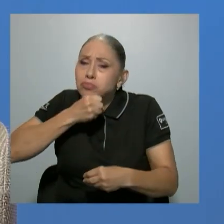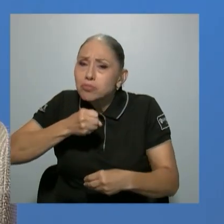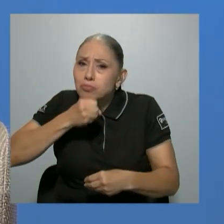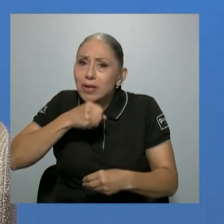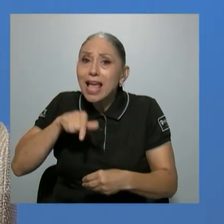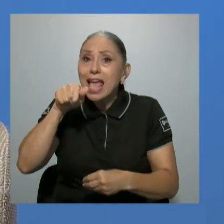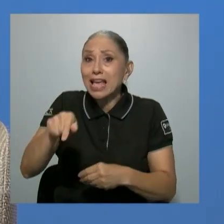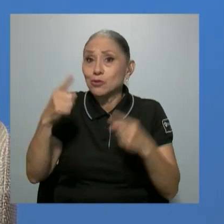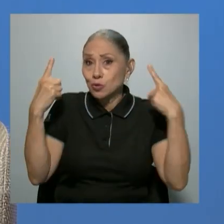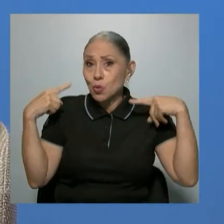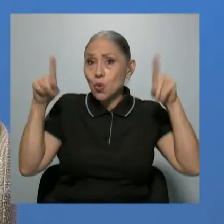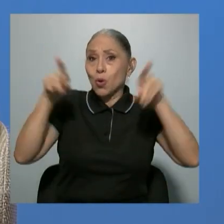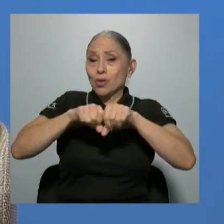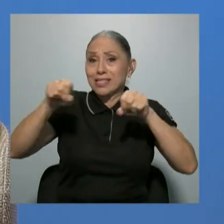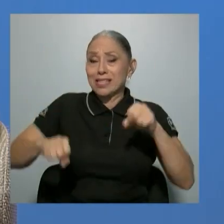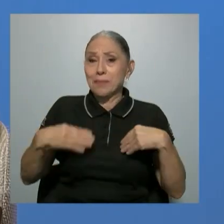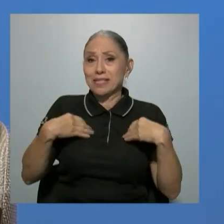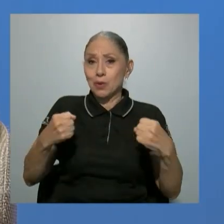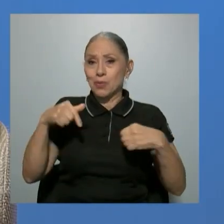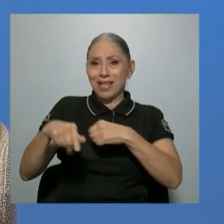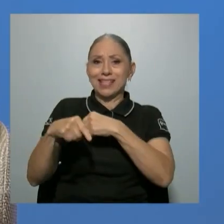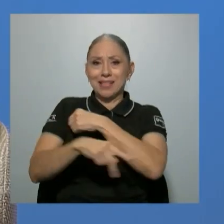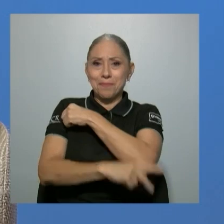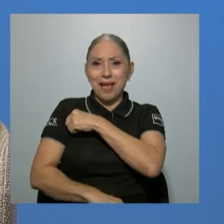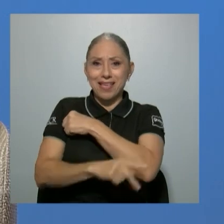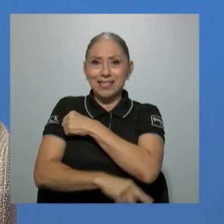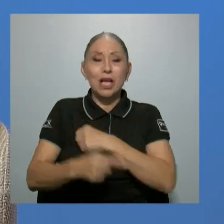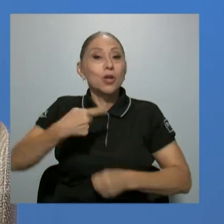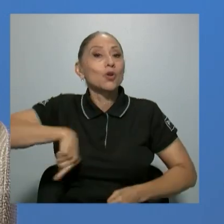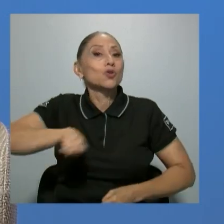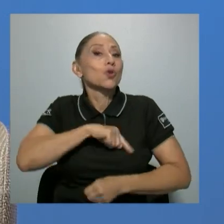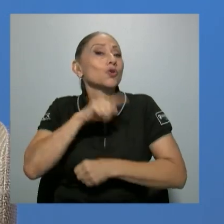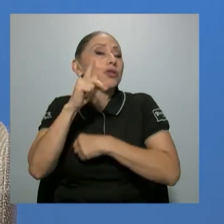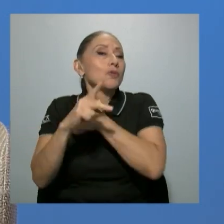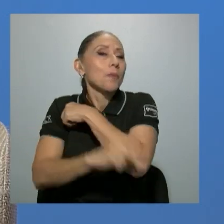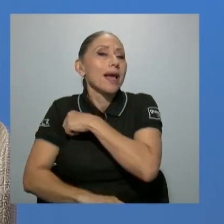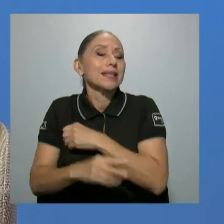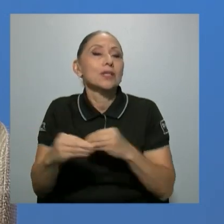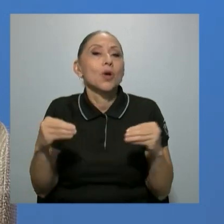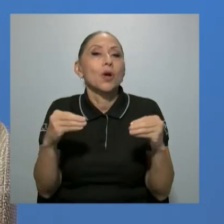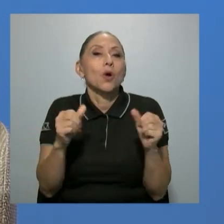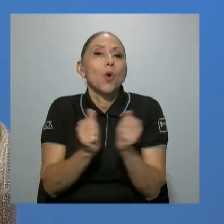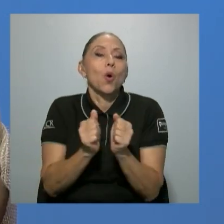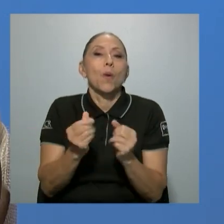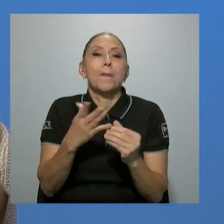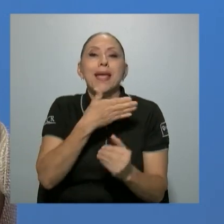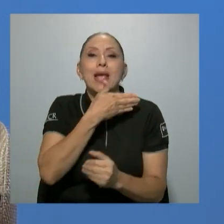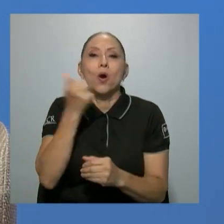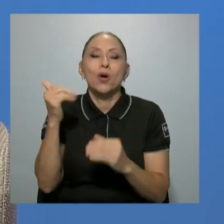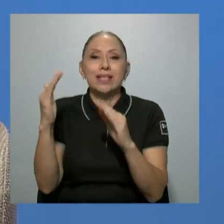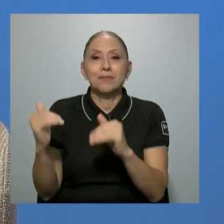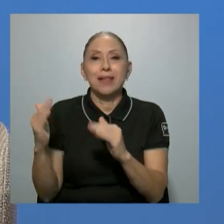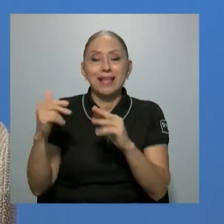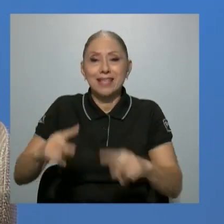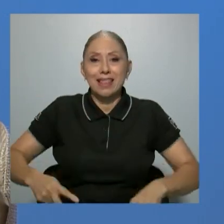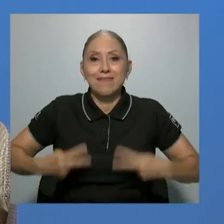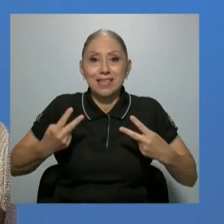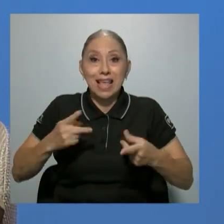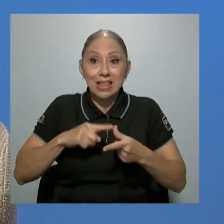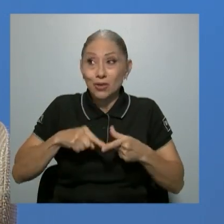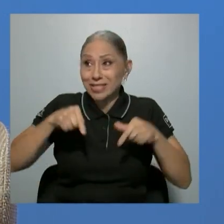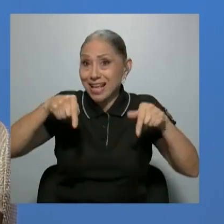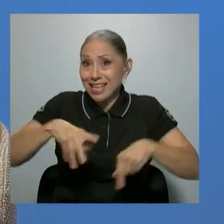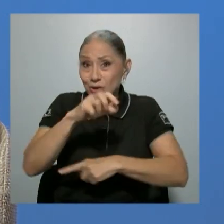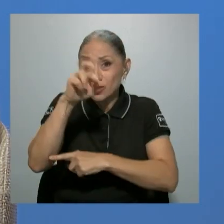Somos uno de los países con mejor esperanza de vida en el mundo. Entonces, claro, tenemos una población que envejece y que puede